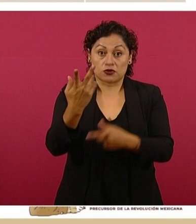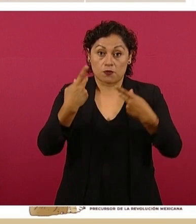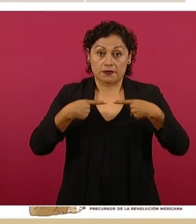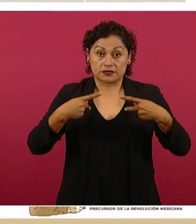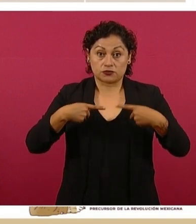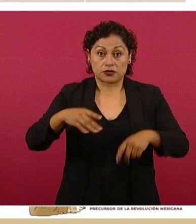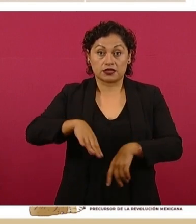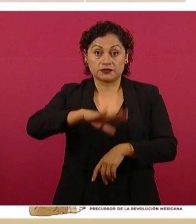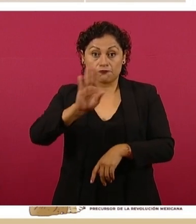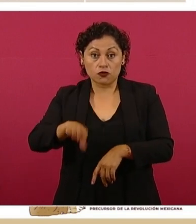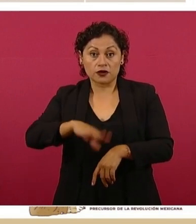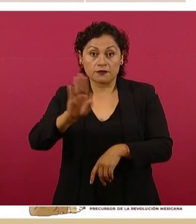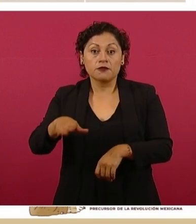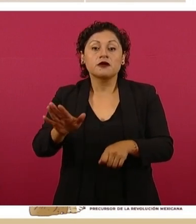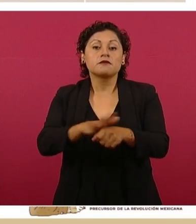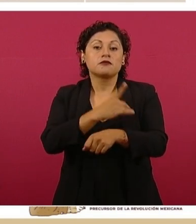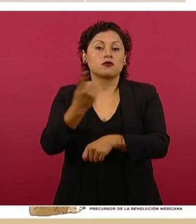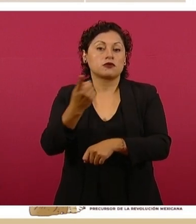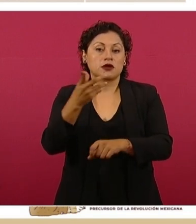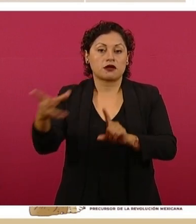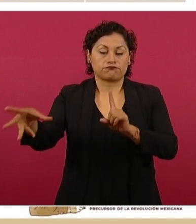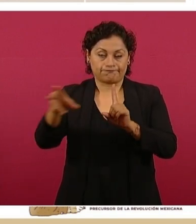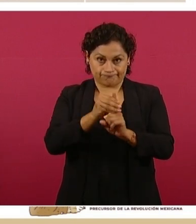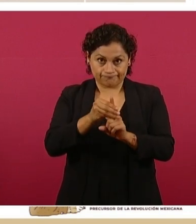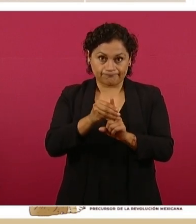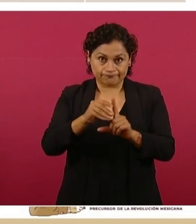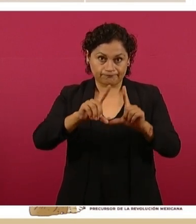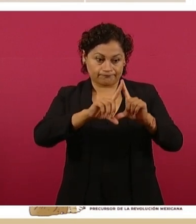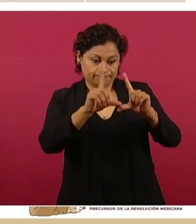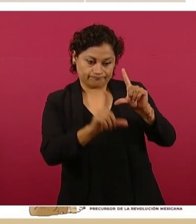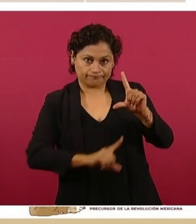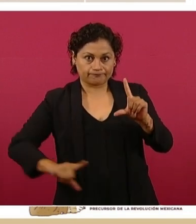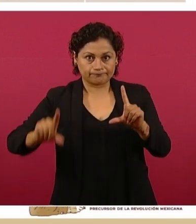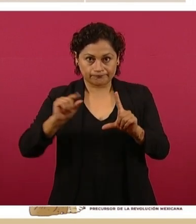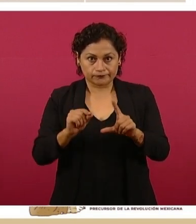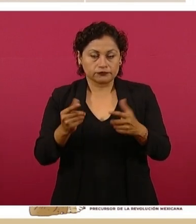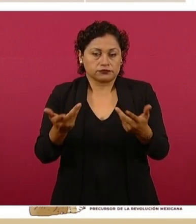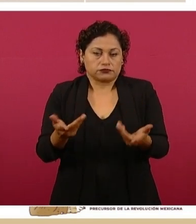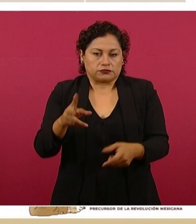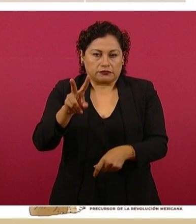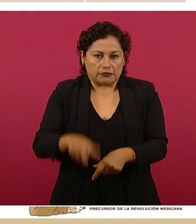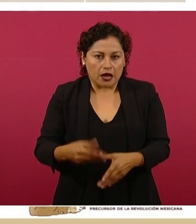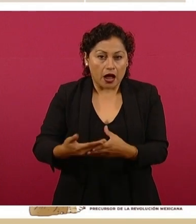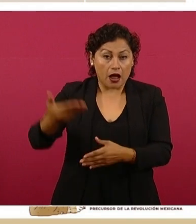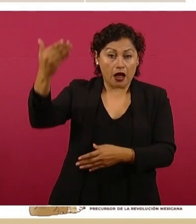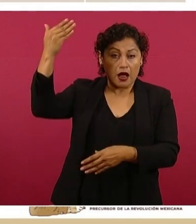una cifra notoriamente menor comparado